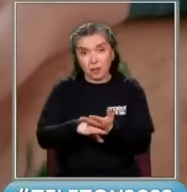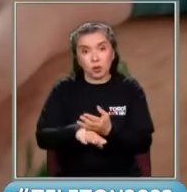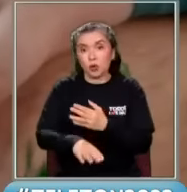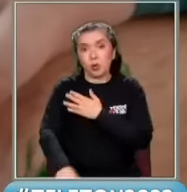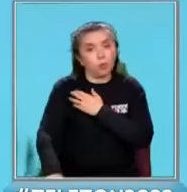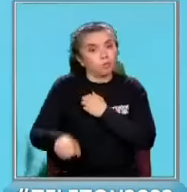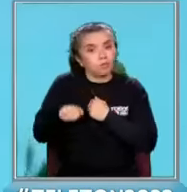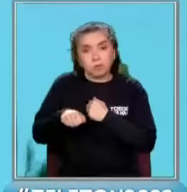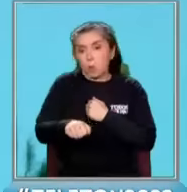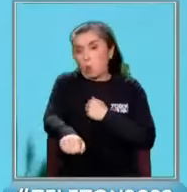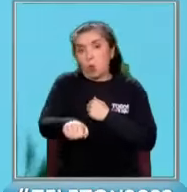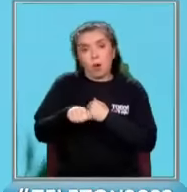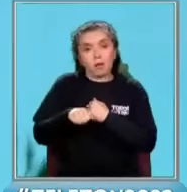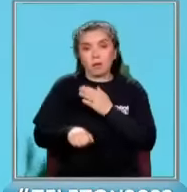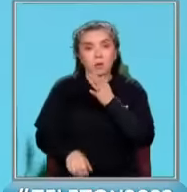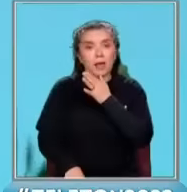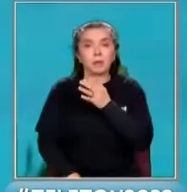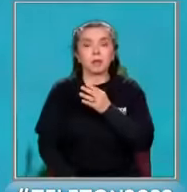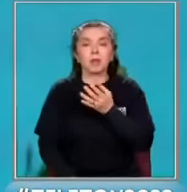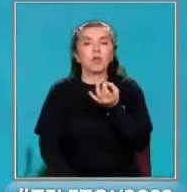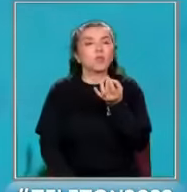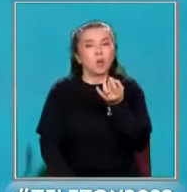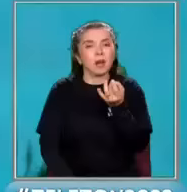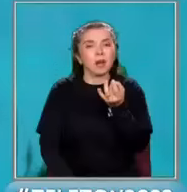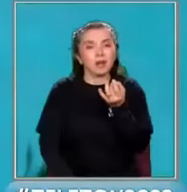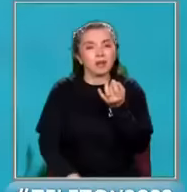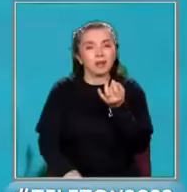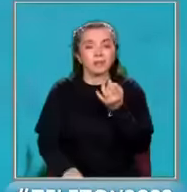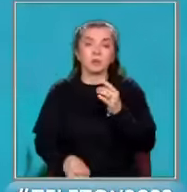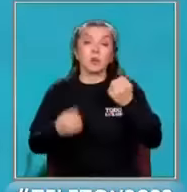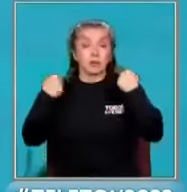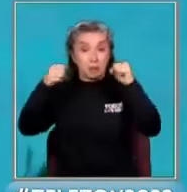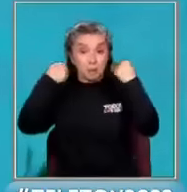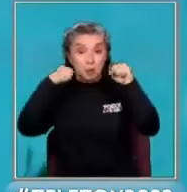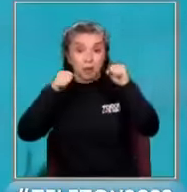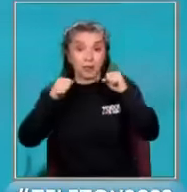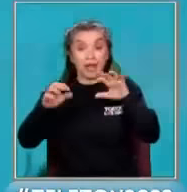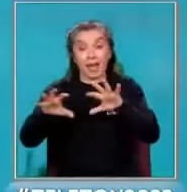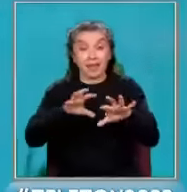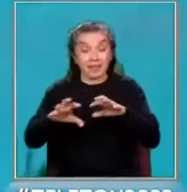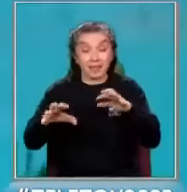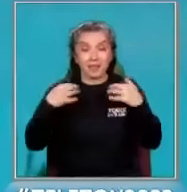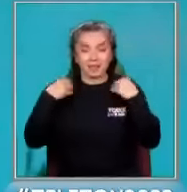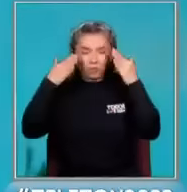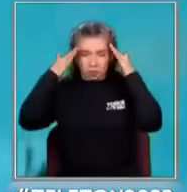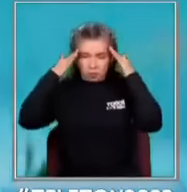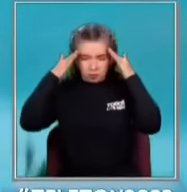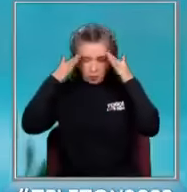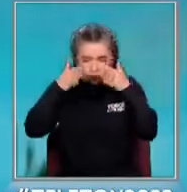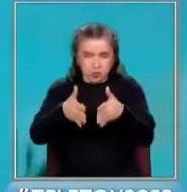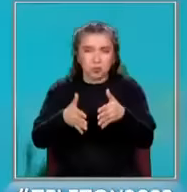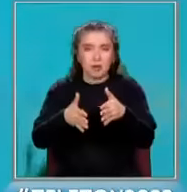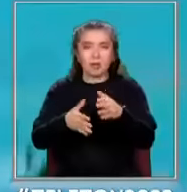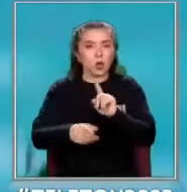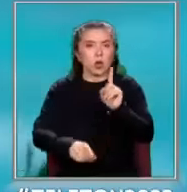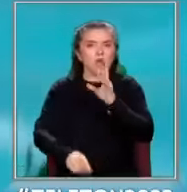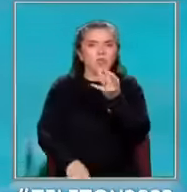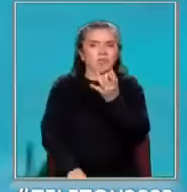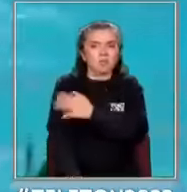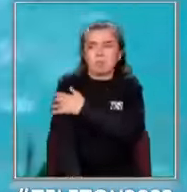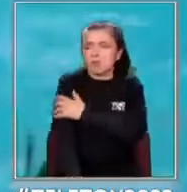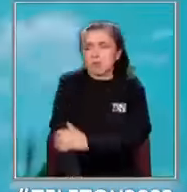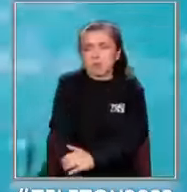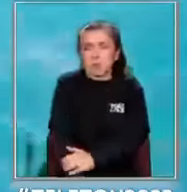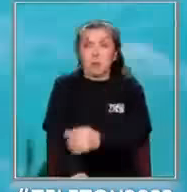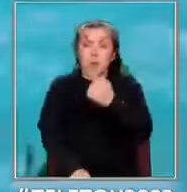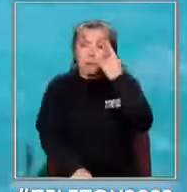muevo, tengo dolores fantasmas. Cuando yo hago deporte o alguna actividad física, me concentro tanto en eso que no siento el dolor del brazo. Pero